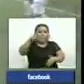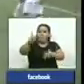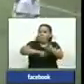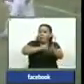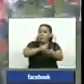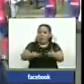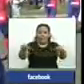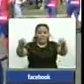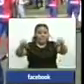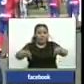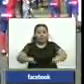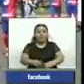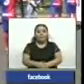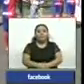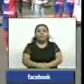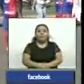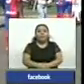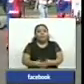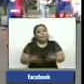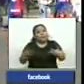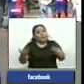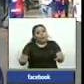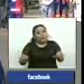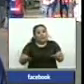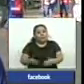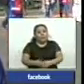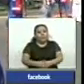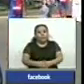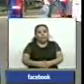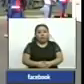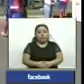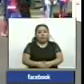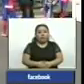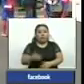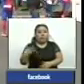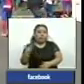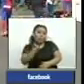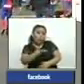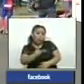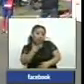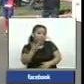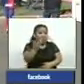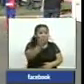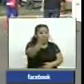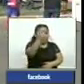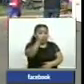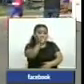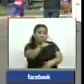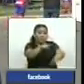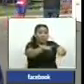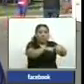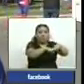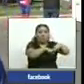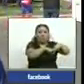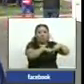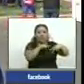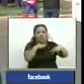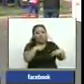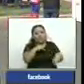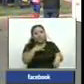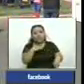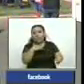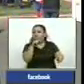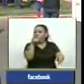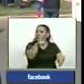ante su rival. Y si nosotros vamos y les arrebatamos el título, creo que va a ser un golpe